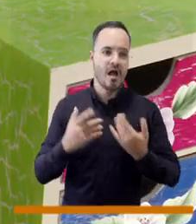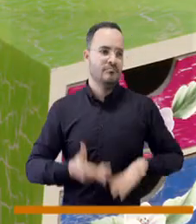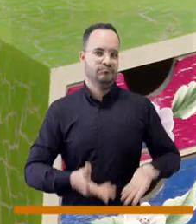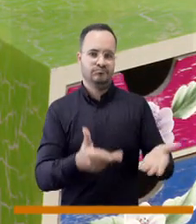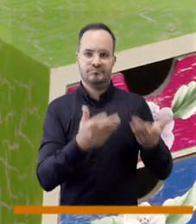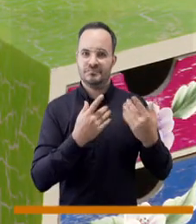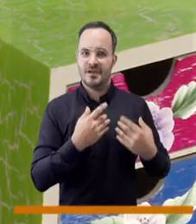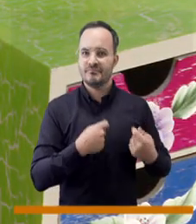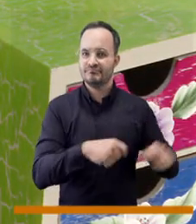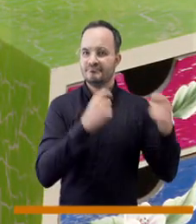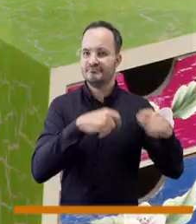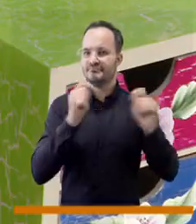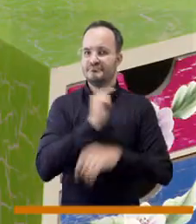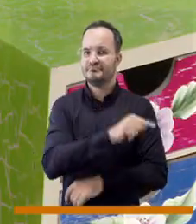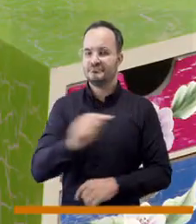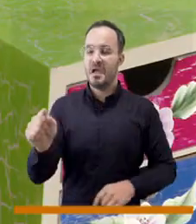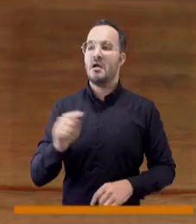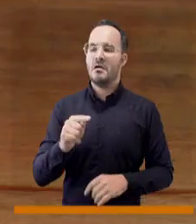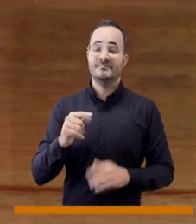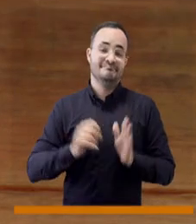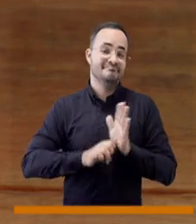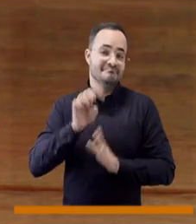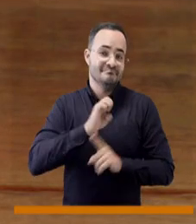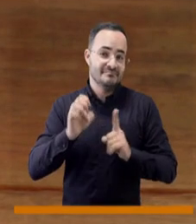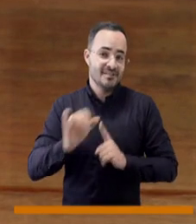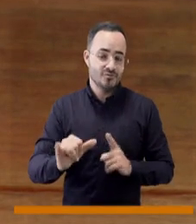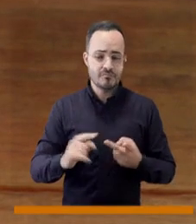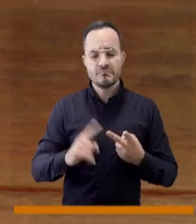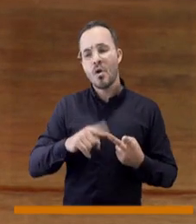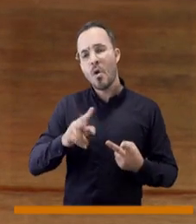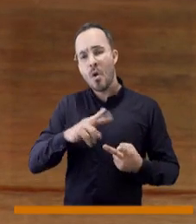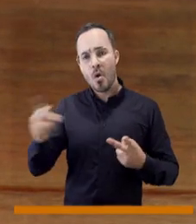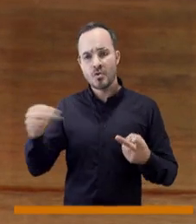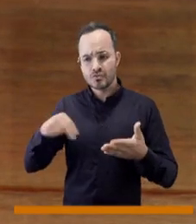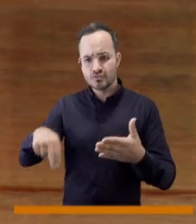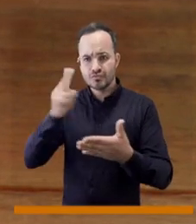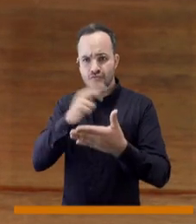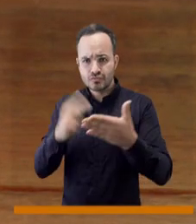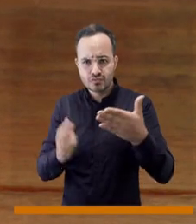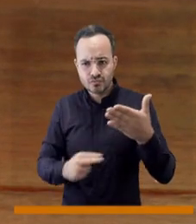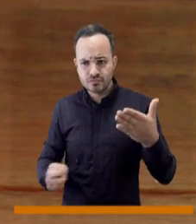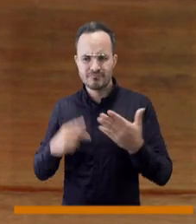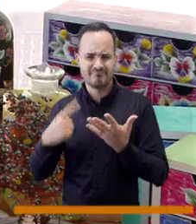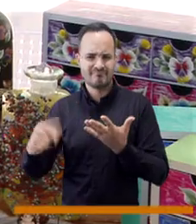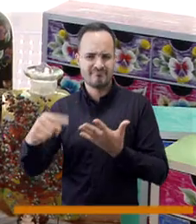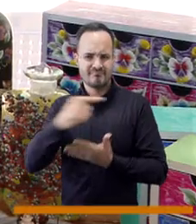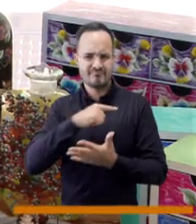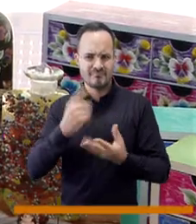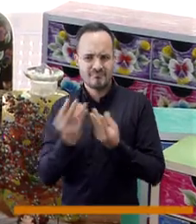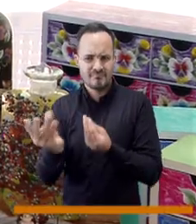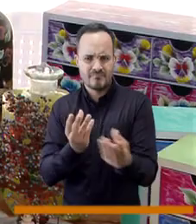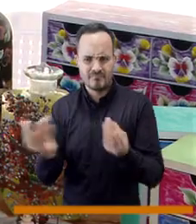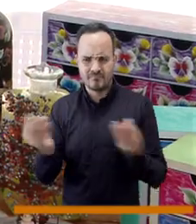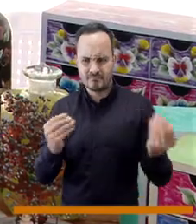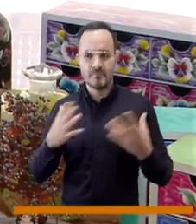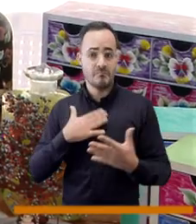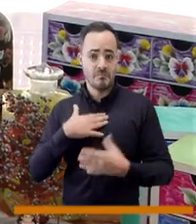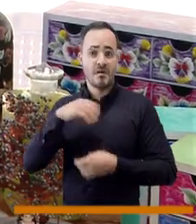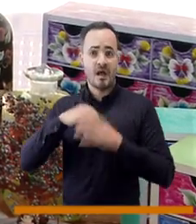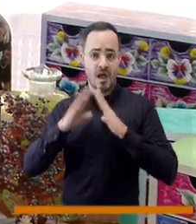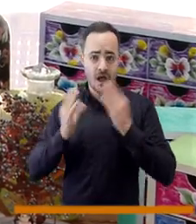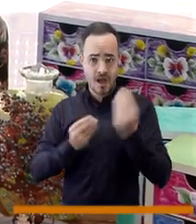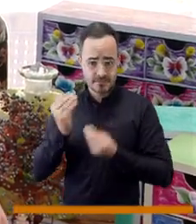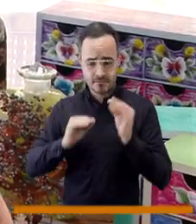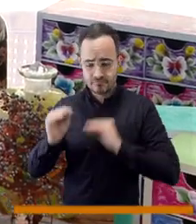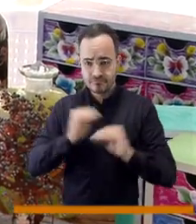mis emprendimientos. También trabajo pinceladas, mi yuki y todas estas artesanías las vendo